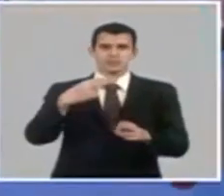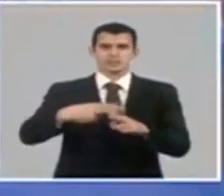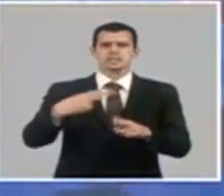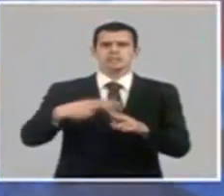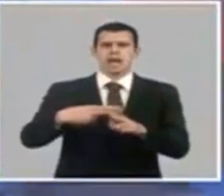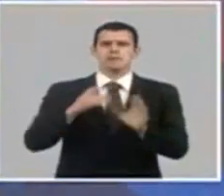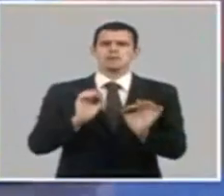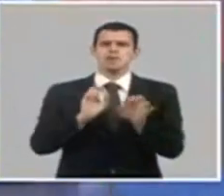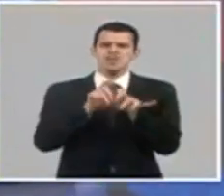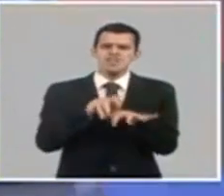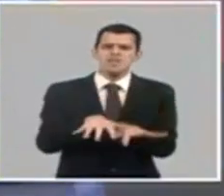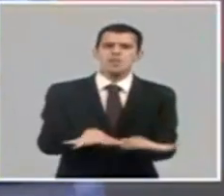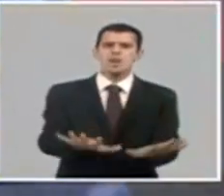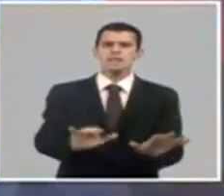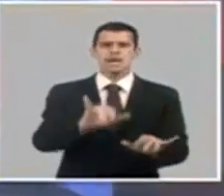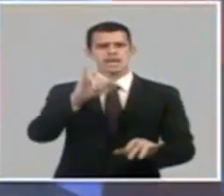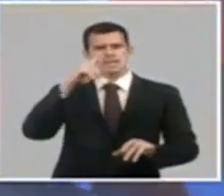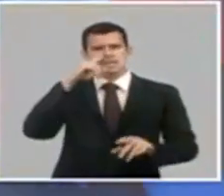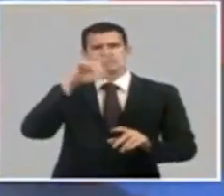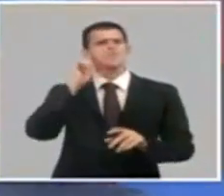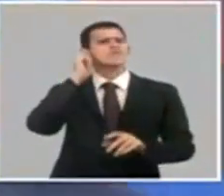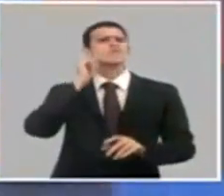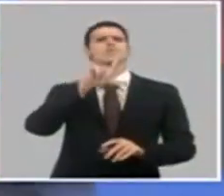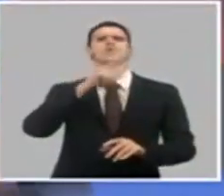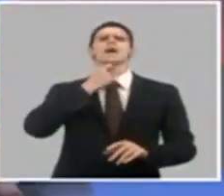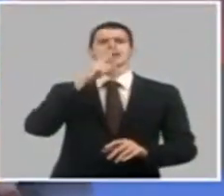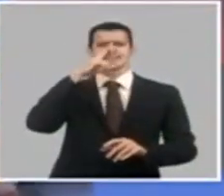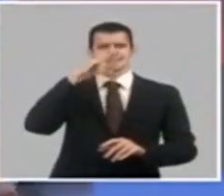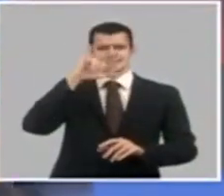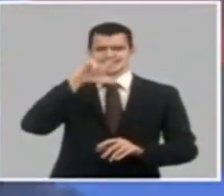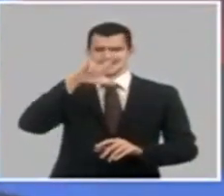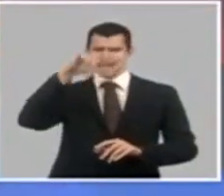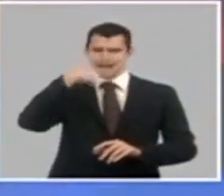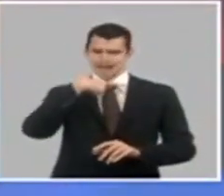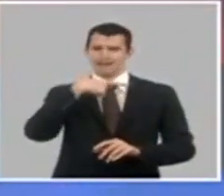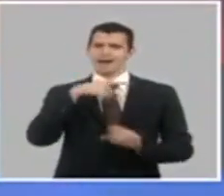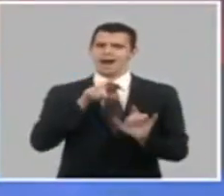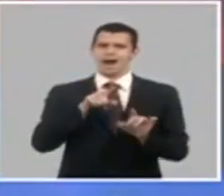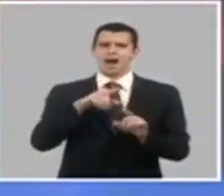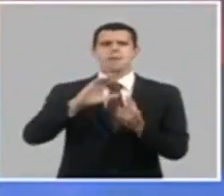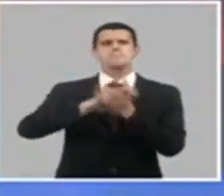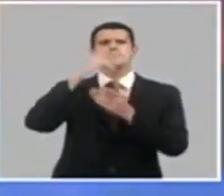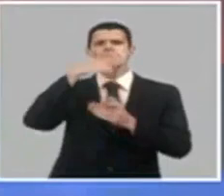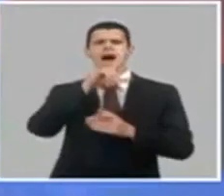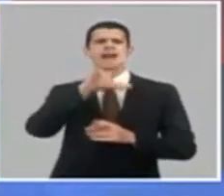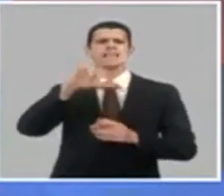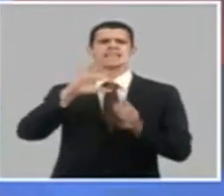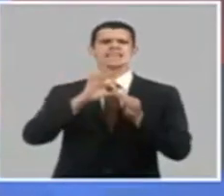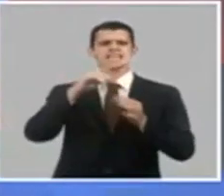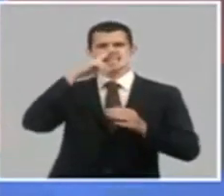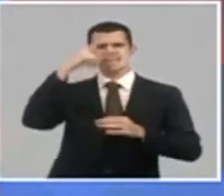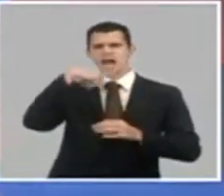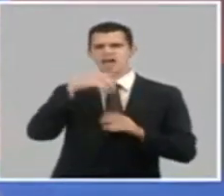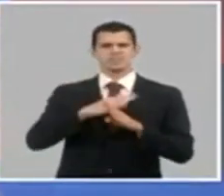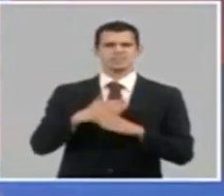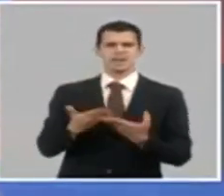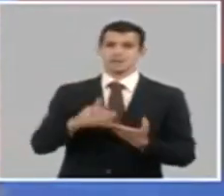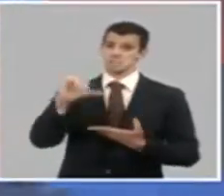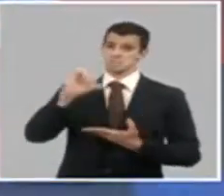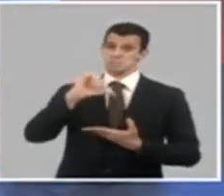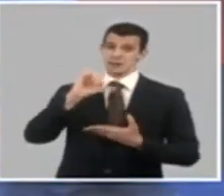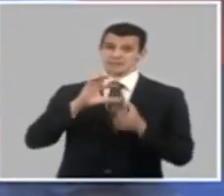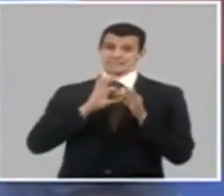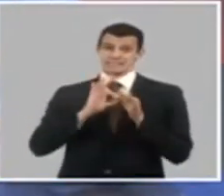otro elemento en el mismo despacho de la pep ponen otro elemento que lo vamos a ver a continuación nuevo una declaración de la señora 'planes no es una